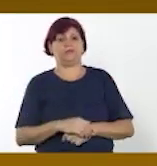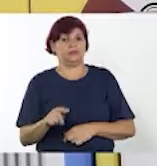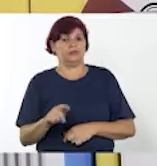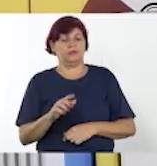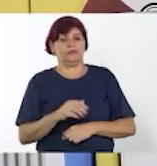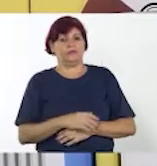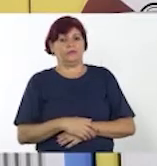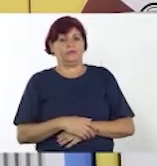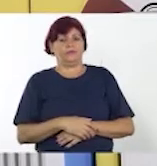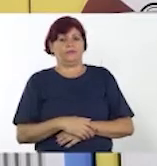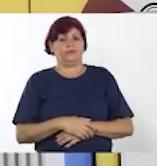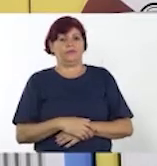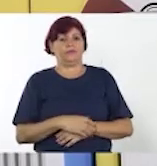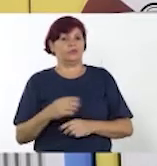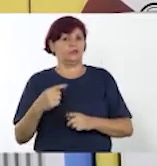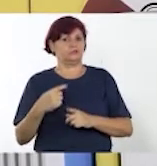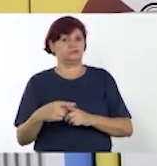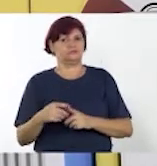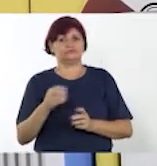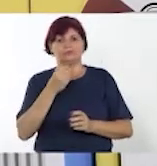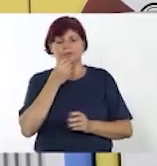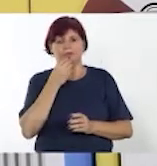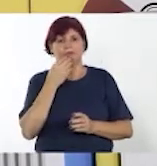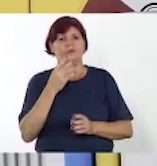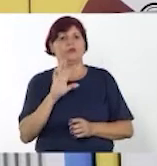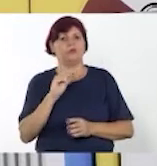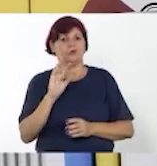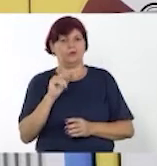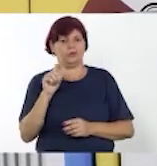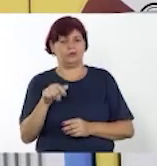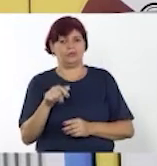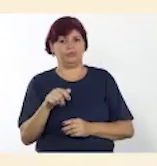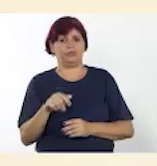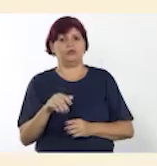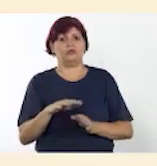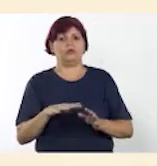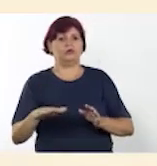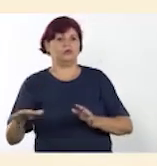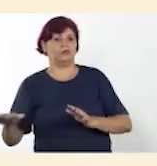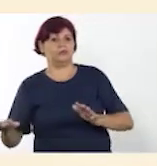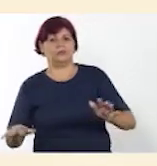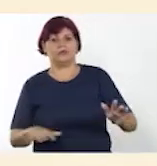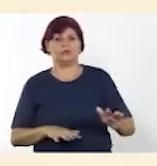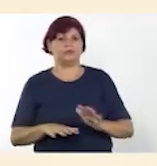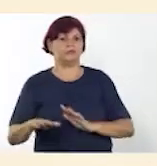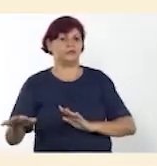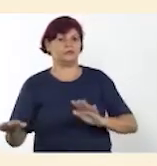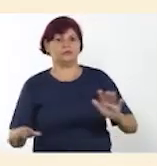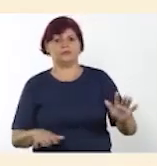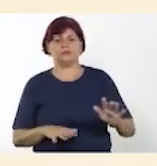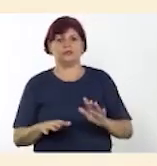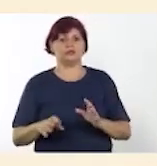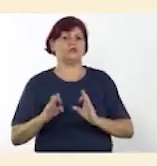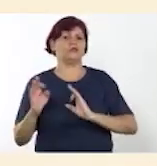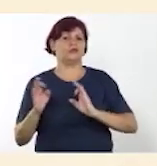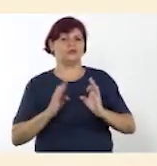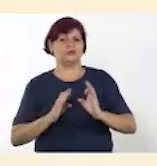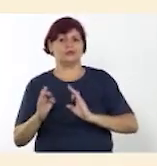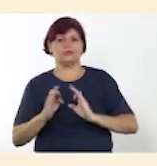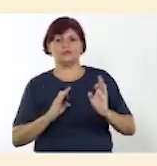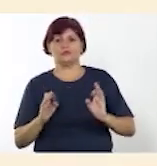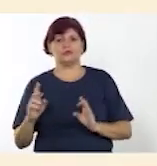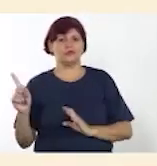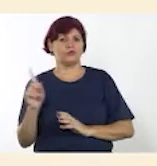abscisas. Ahora, lo otro que pudiéramos destacar aquí son los desplazamientos que tienen